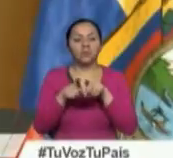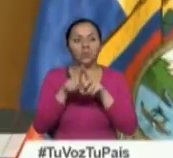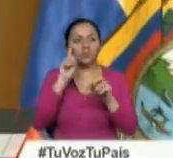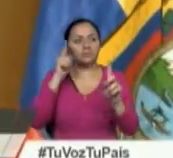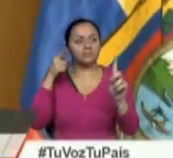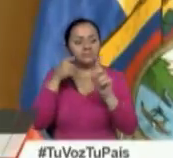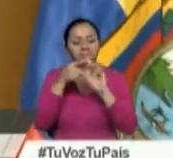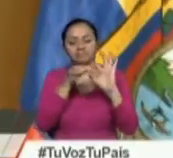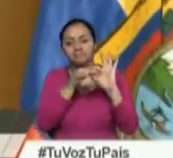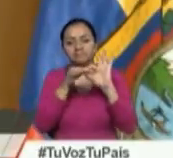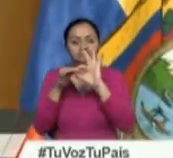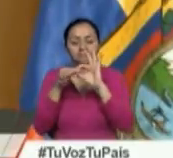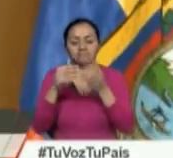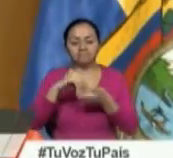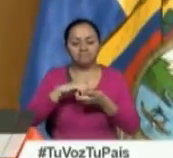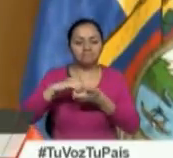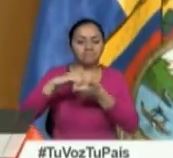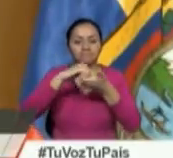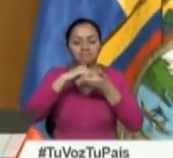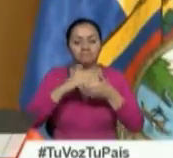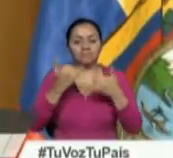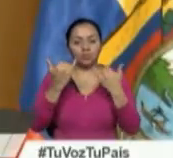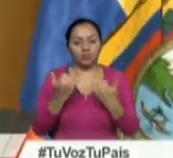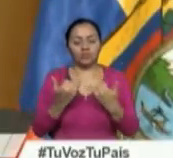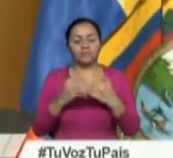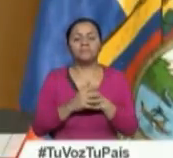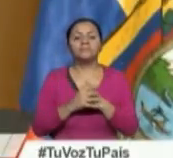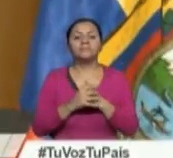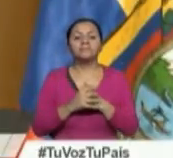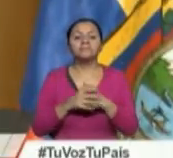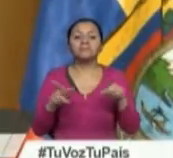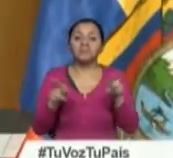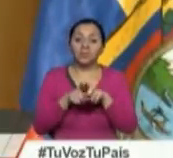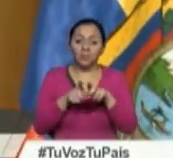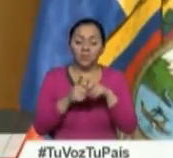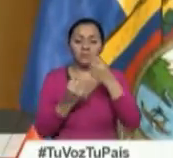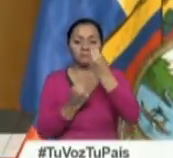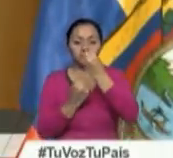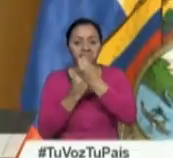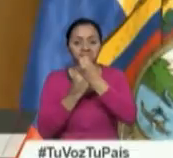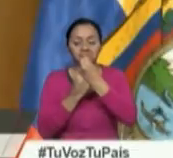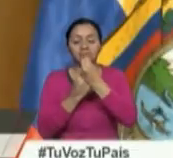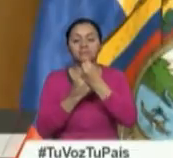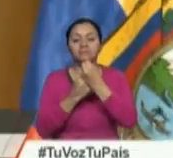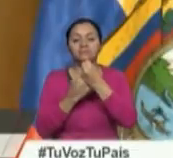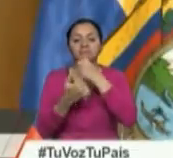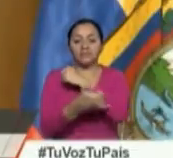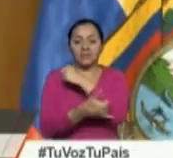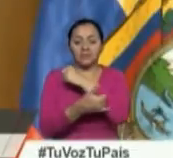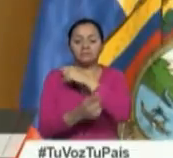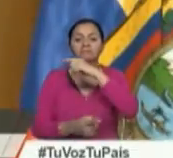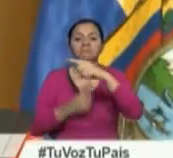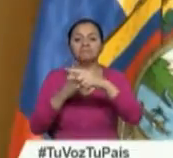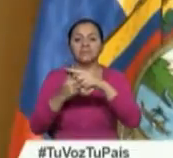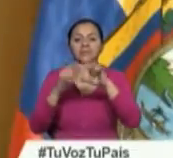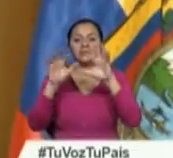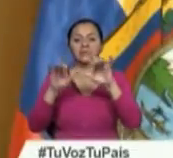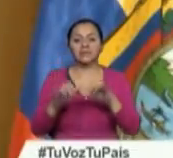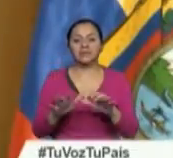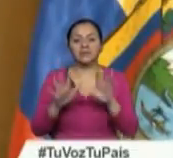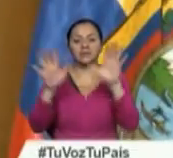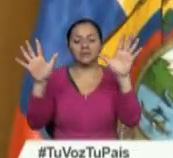los lazos de solidaridad que existen, tanto con el apoyo de los Estados partes y también de la Secretaría General.